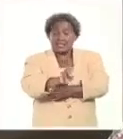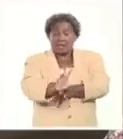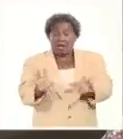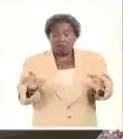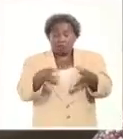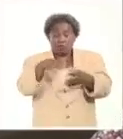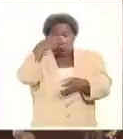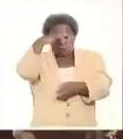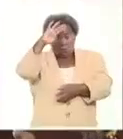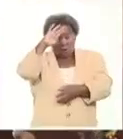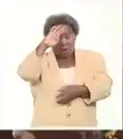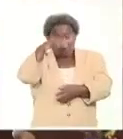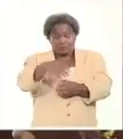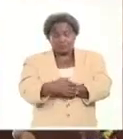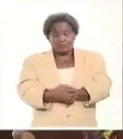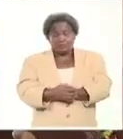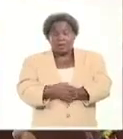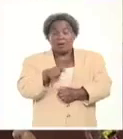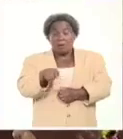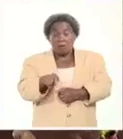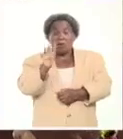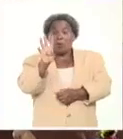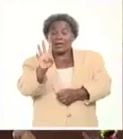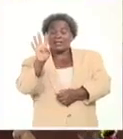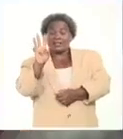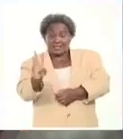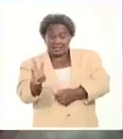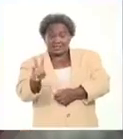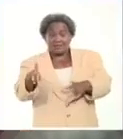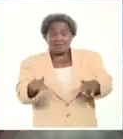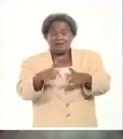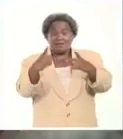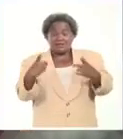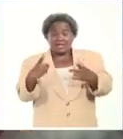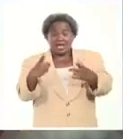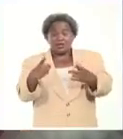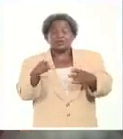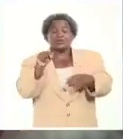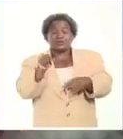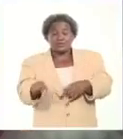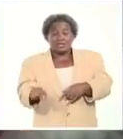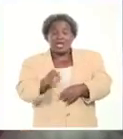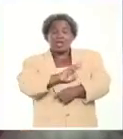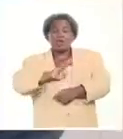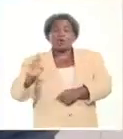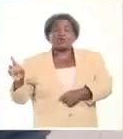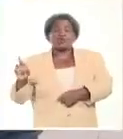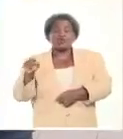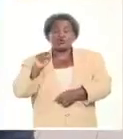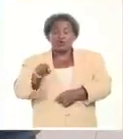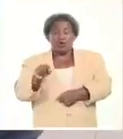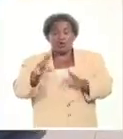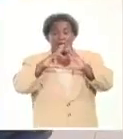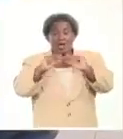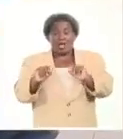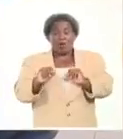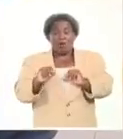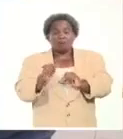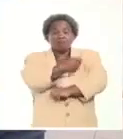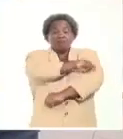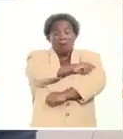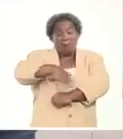a Nicaragua con motivo del 43 aniversario del triunfo de la Revolución Popular Sandinista. Mucho pueblo en la